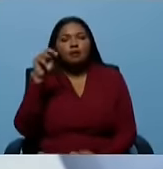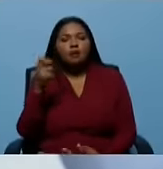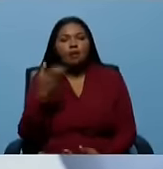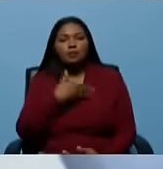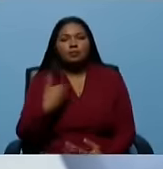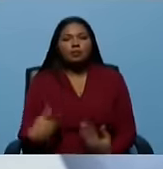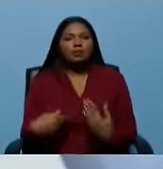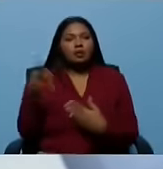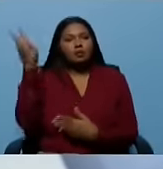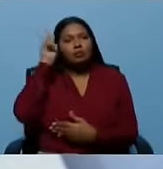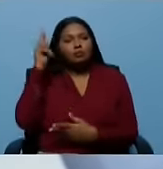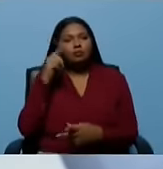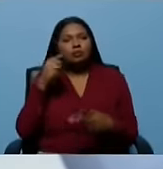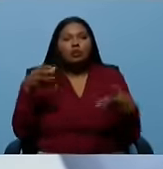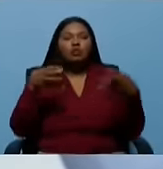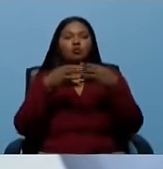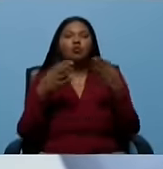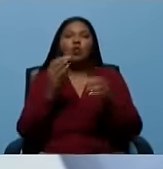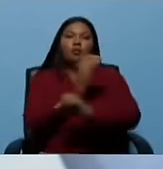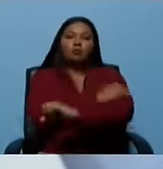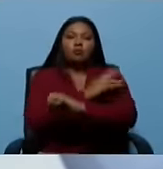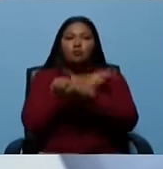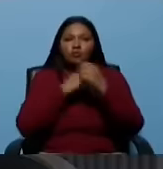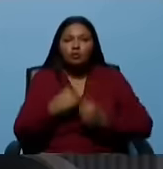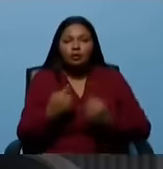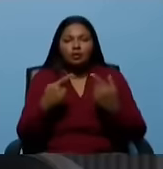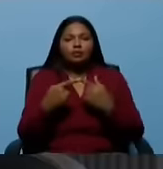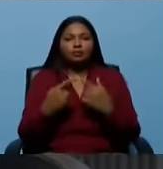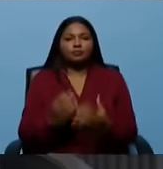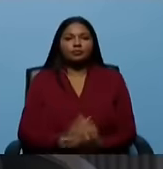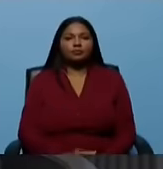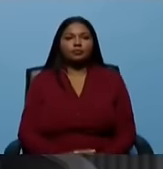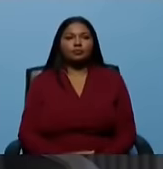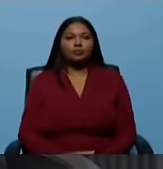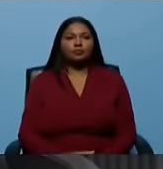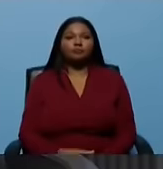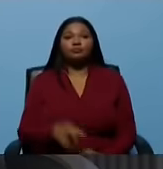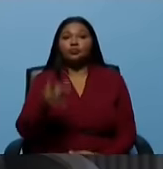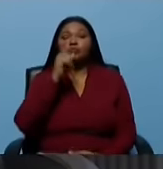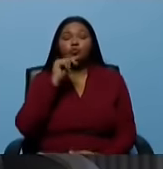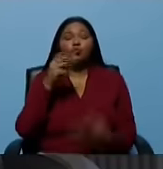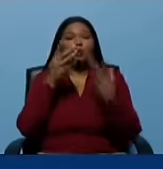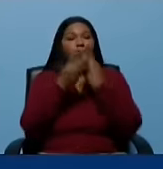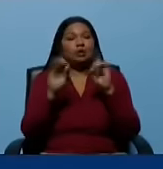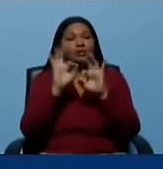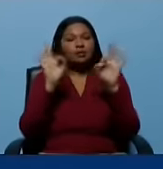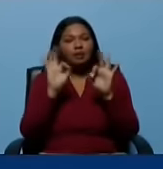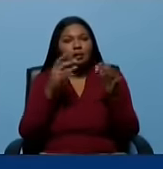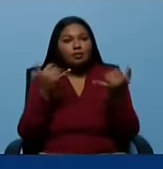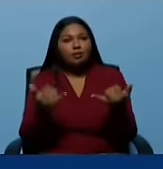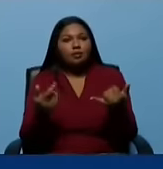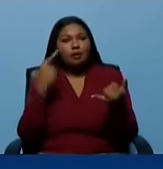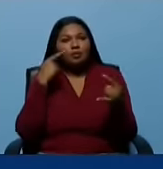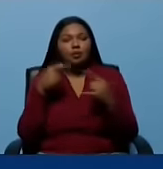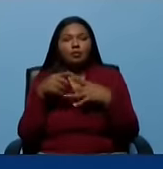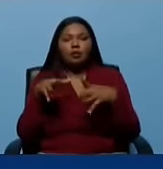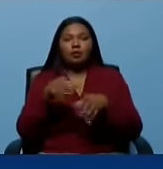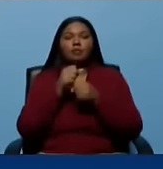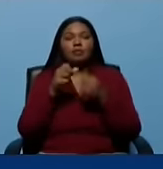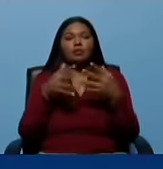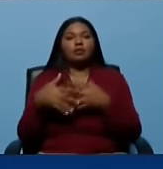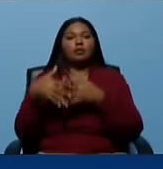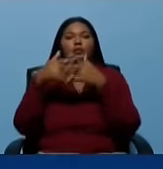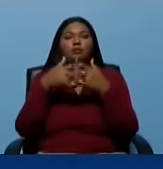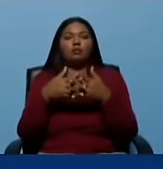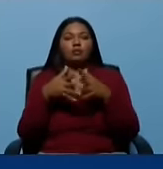justamente en estos grupos de la extrema derecha en América Latina no ellos no defienden ninguna democracia ellos lo que defienden es la hegemonía de los Estados